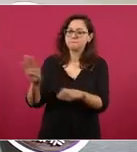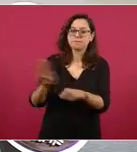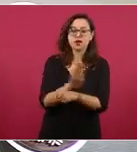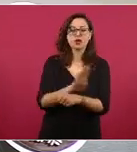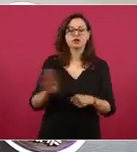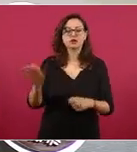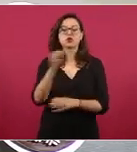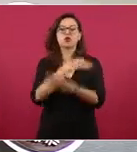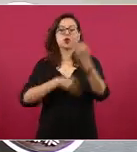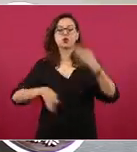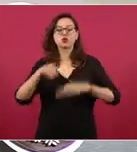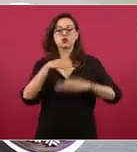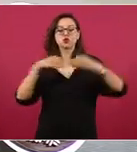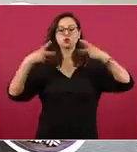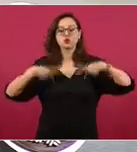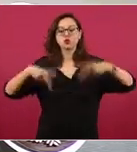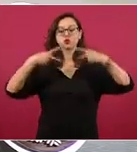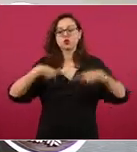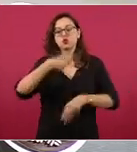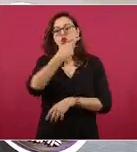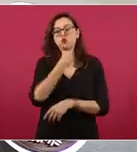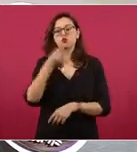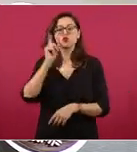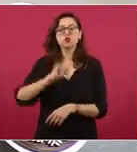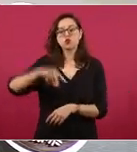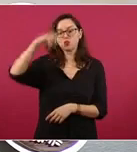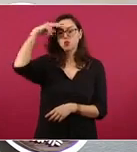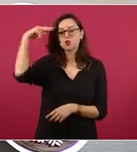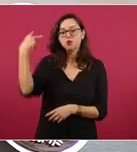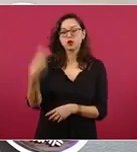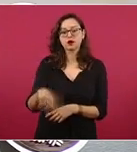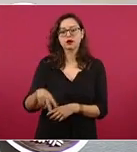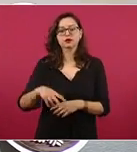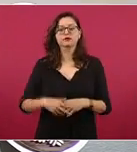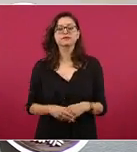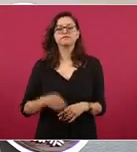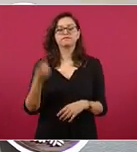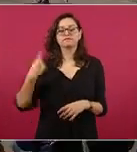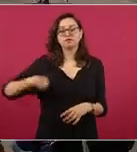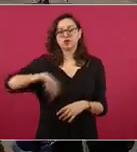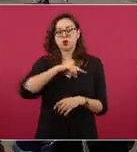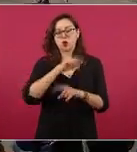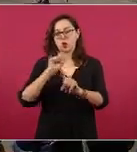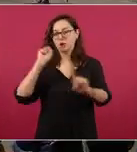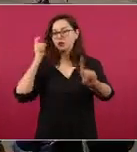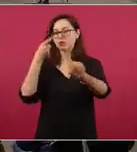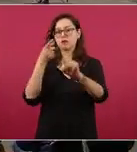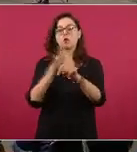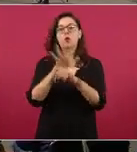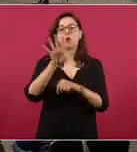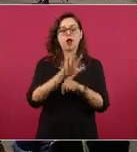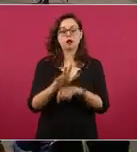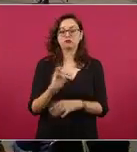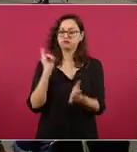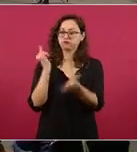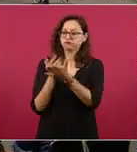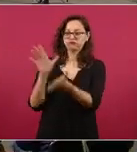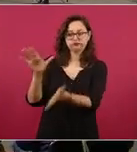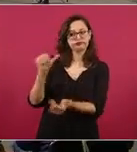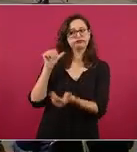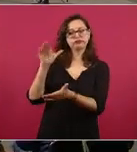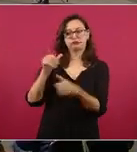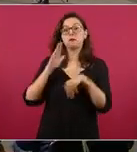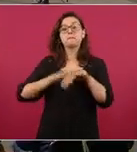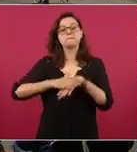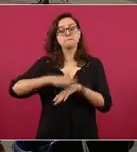esta trayectoria, definimos como objetivos principales aumentar la recaudación, bajar la evasión y la elusión